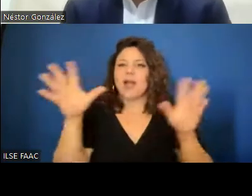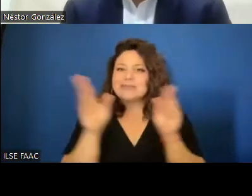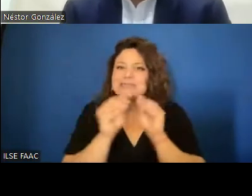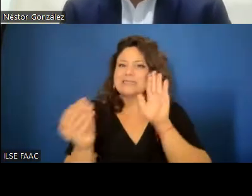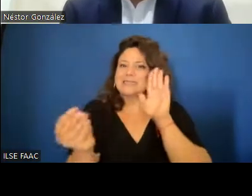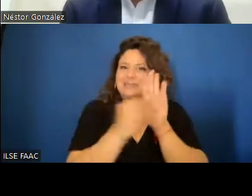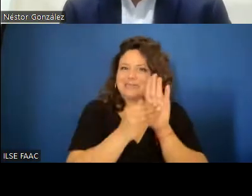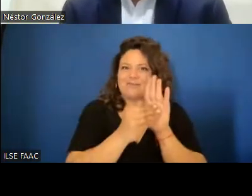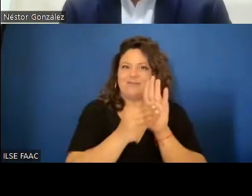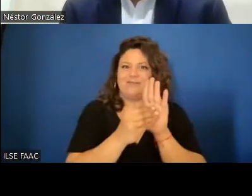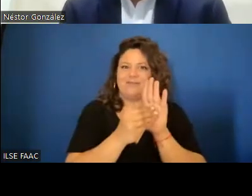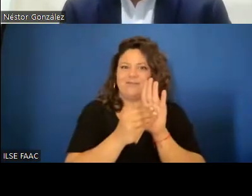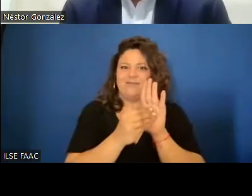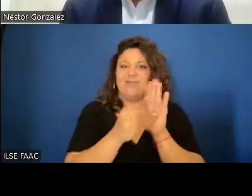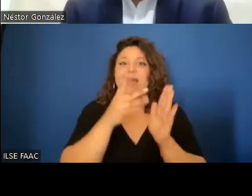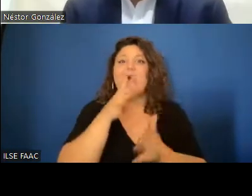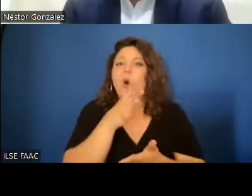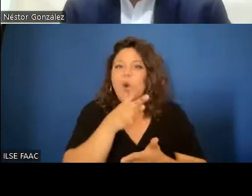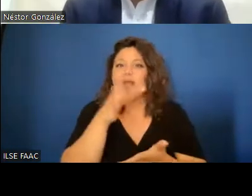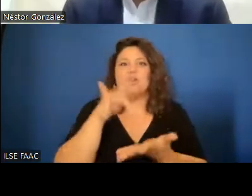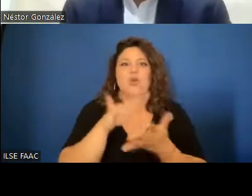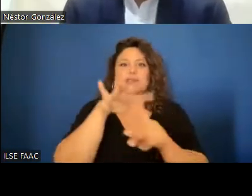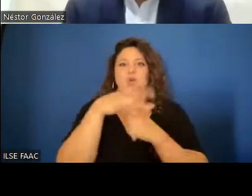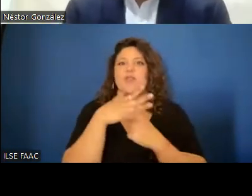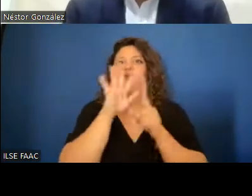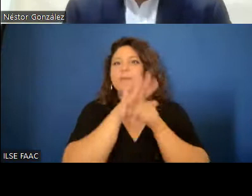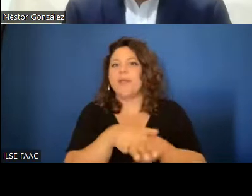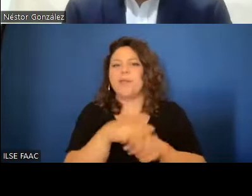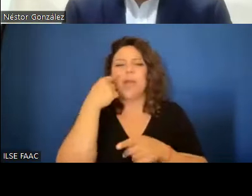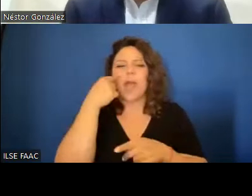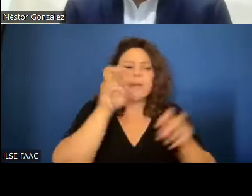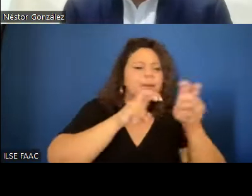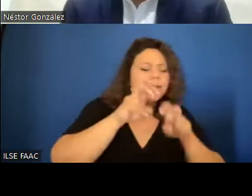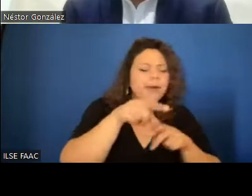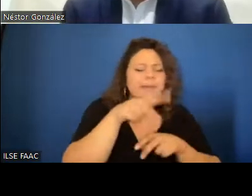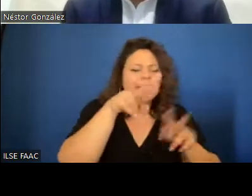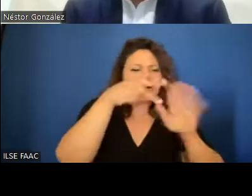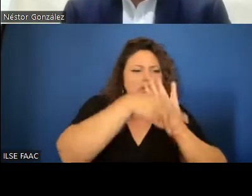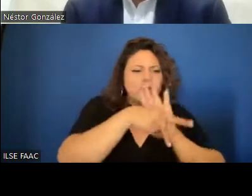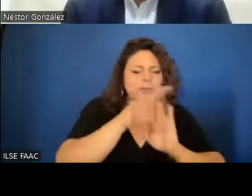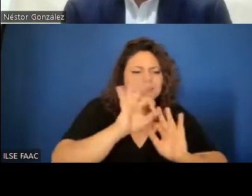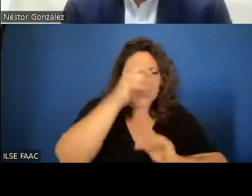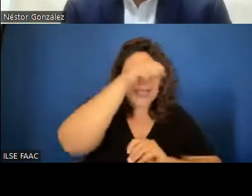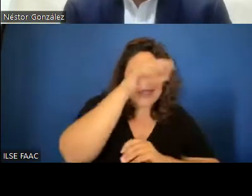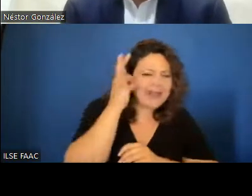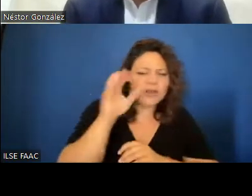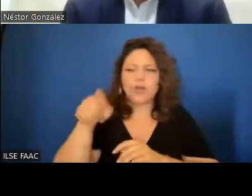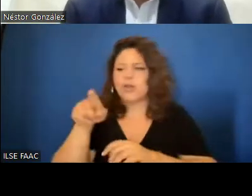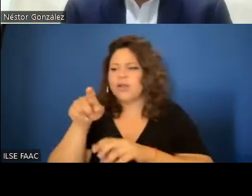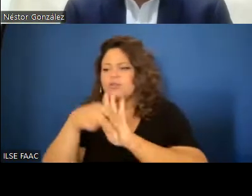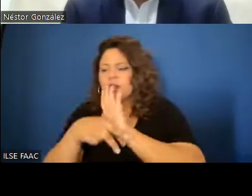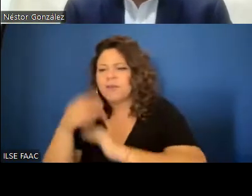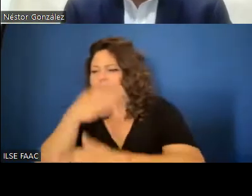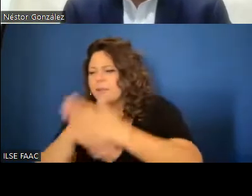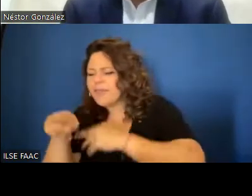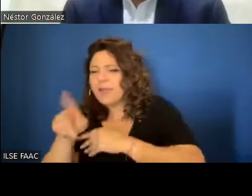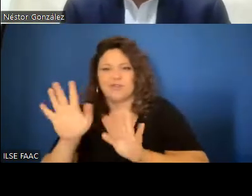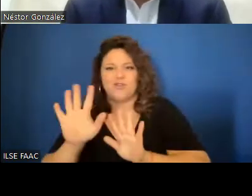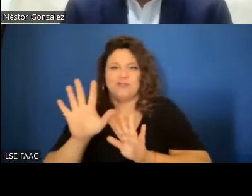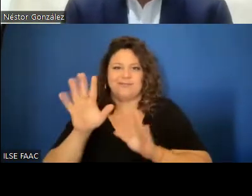tenga, la nacionalidad, si son menores o mayores de edad, es decir, se aplica indistintamente a todo el mundo.